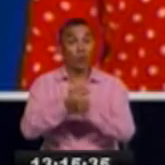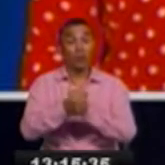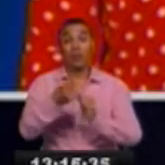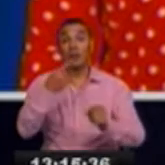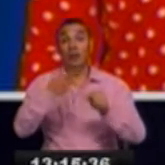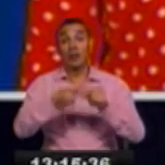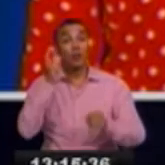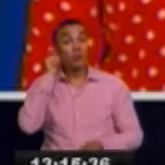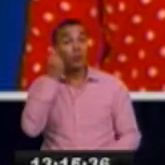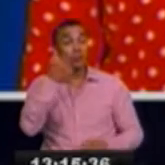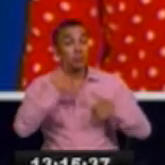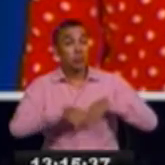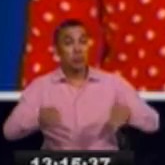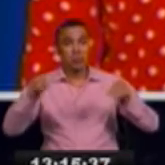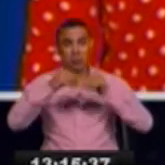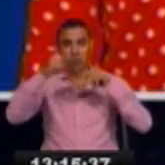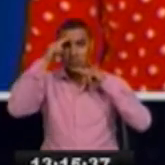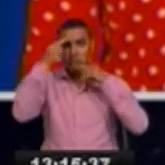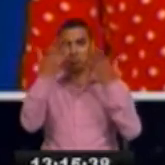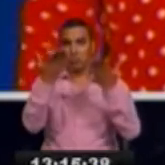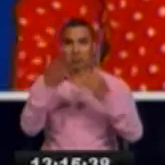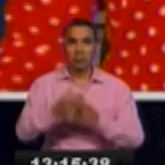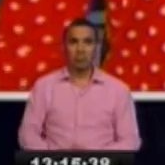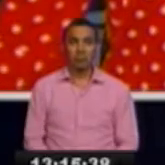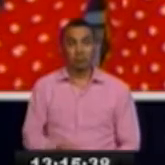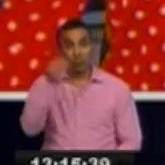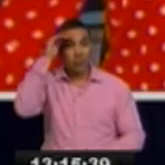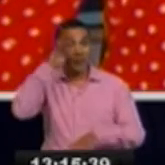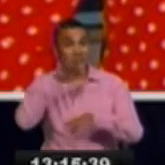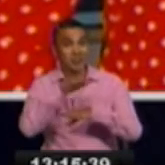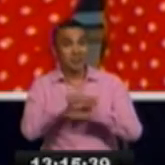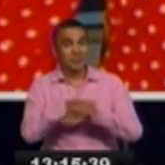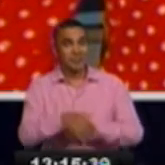Verónica, que continúa con más del noticiero desde estudios. Buenas tardes.